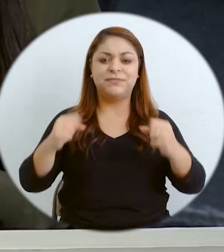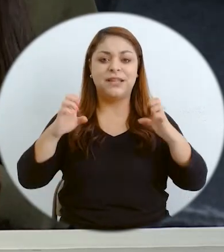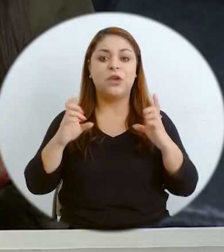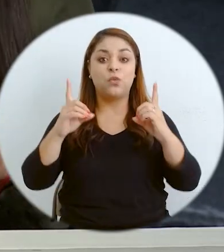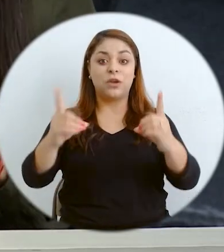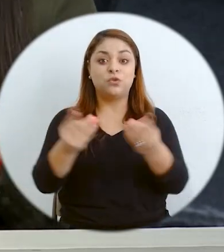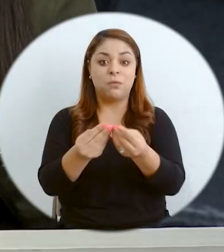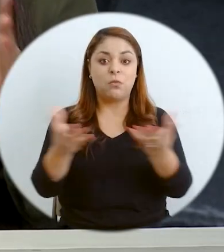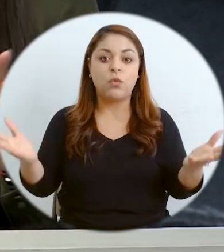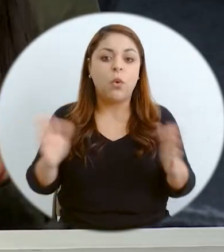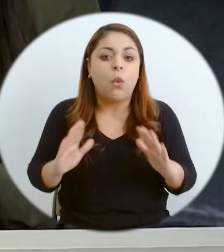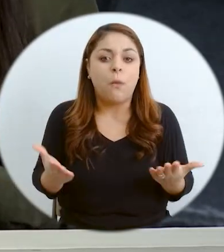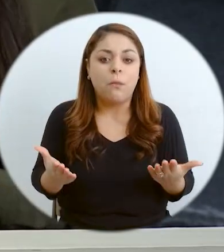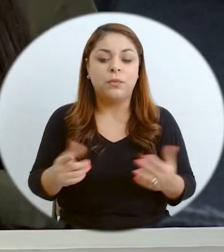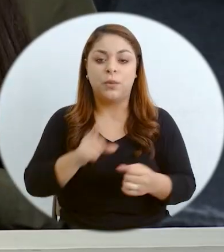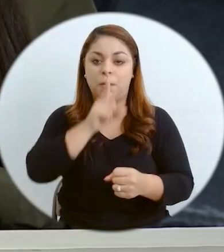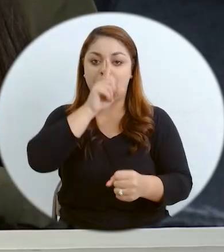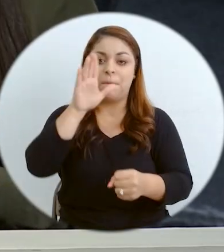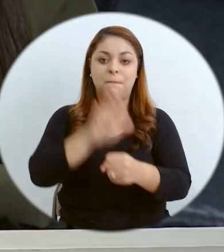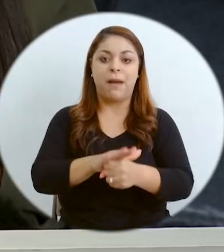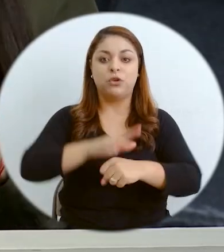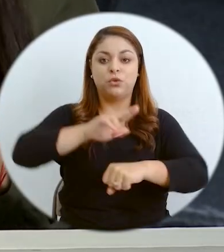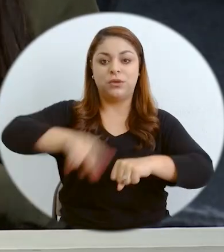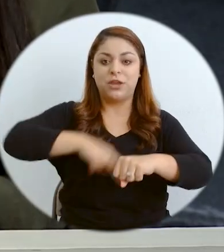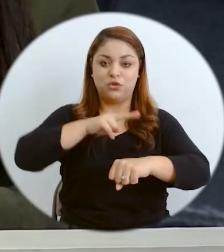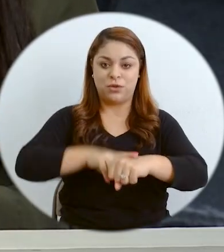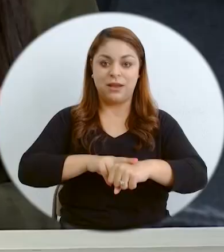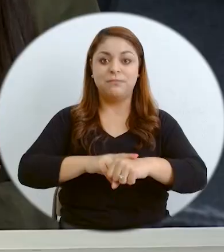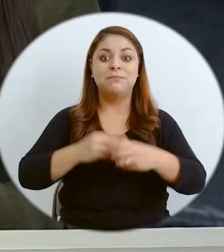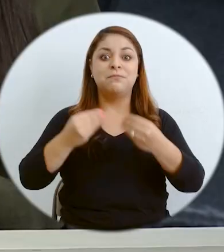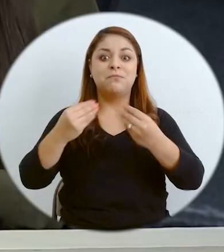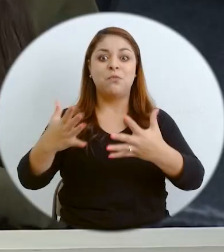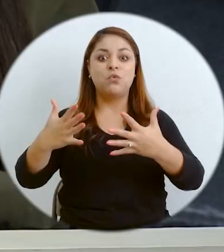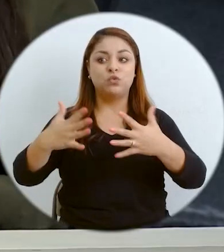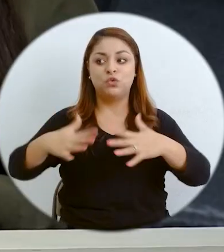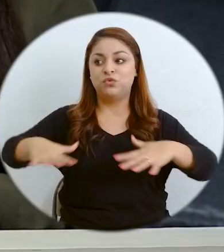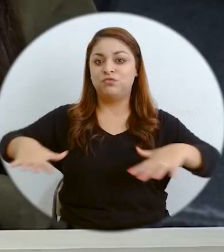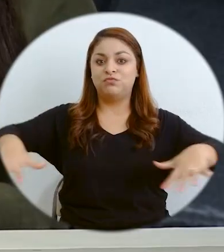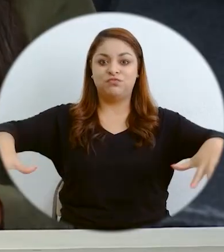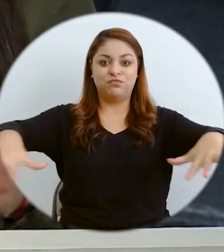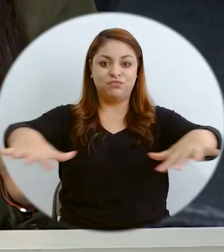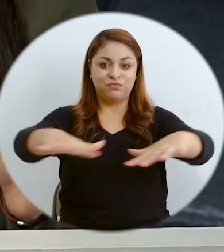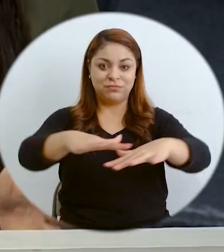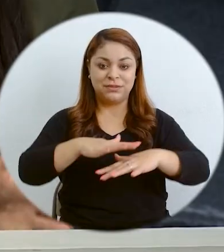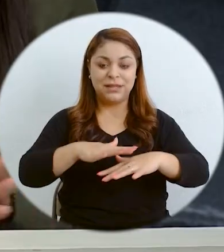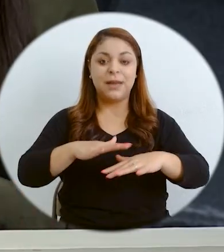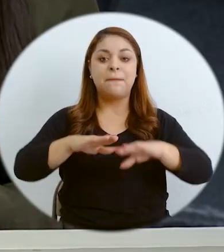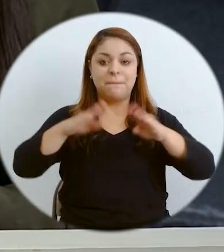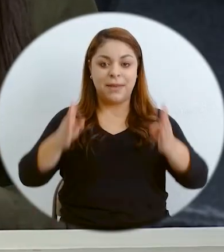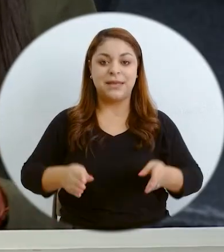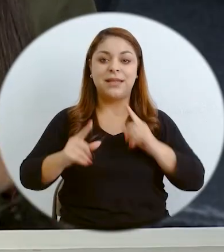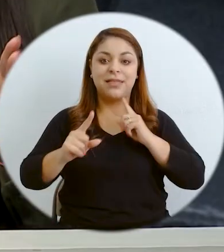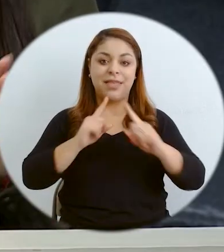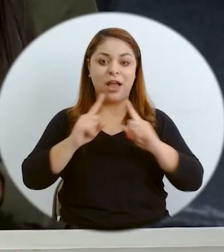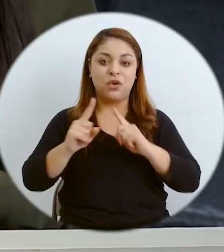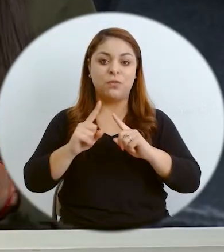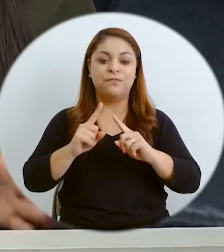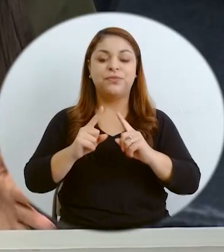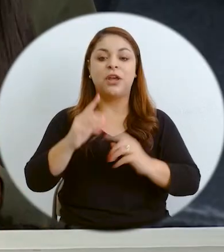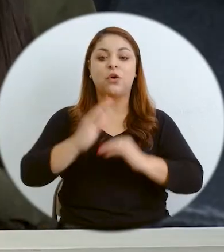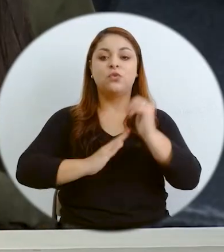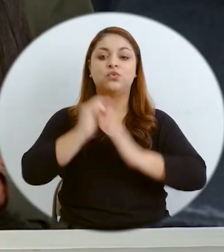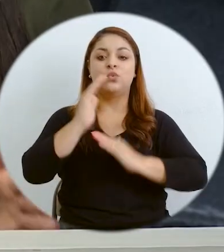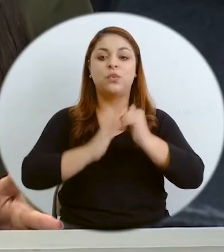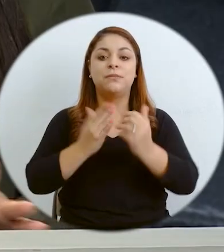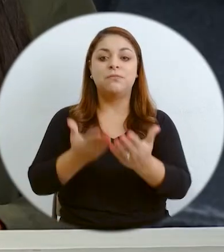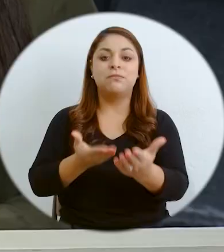educación pública mediante un pacto nacional. Es un pacto multisectorial. En esa mesa de diálogo a construir